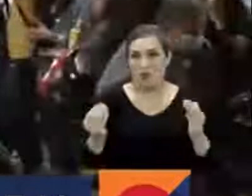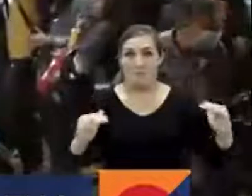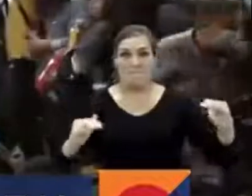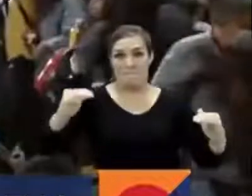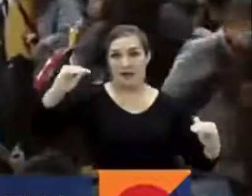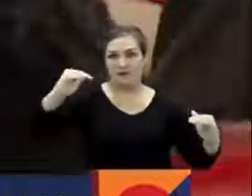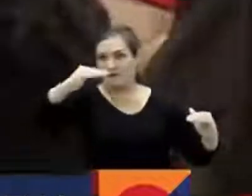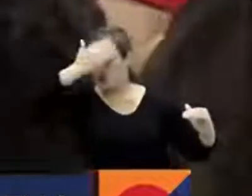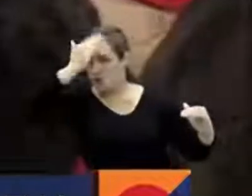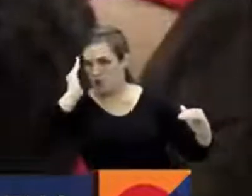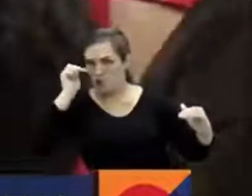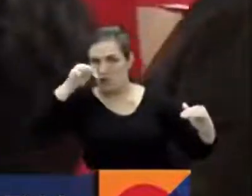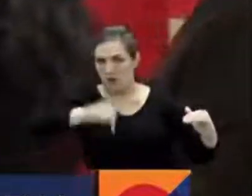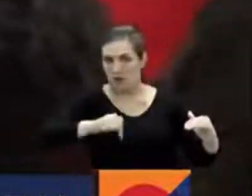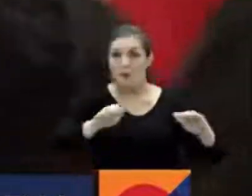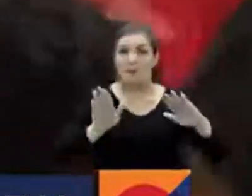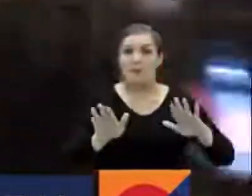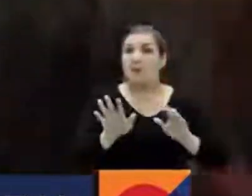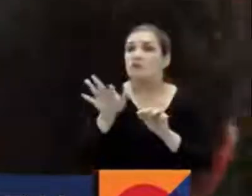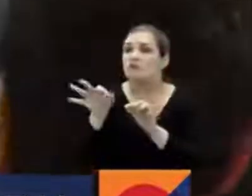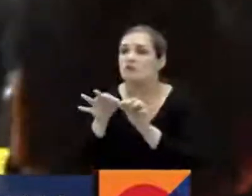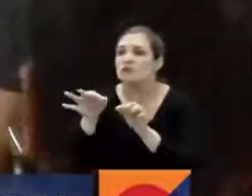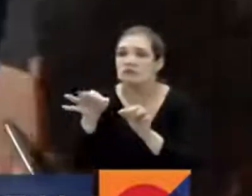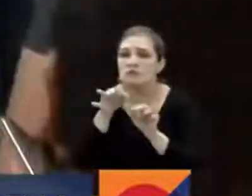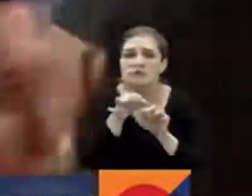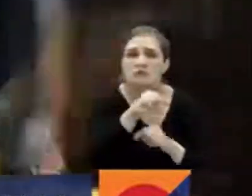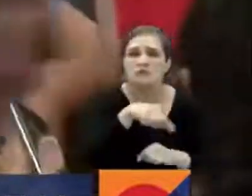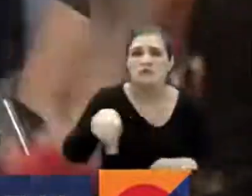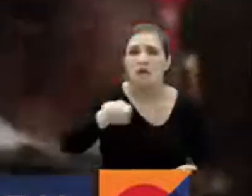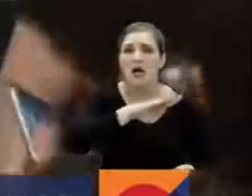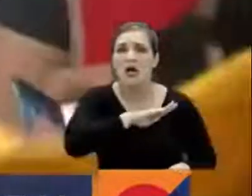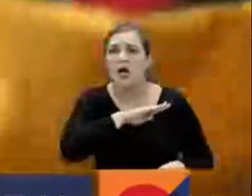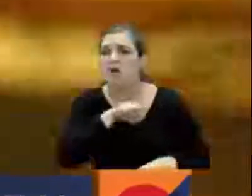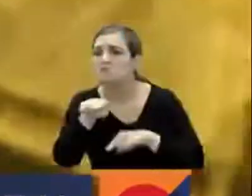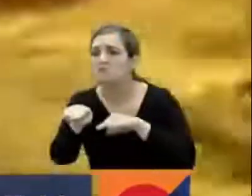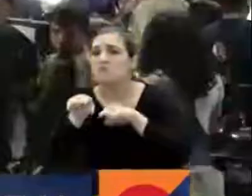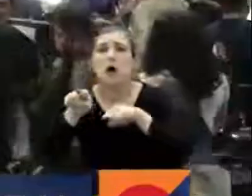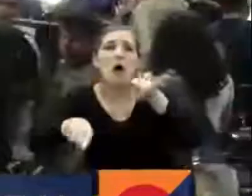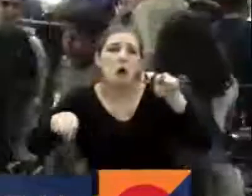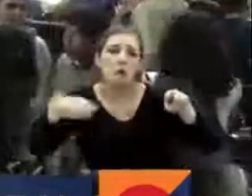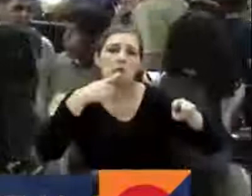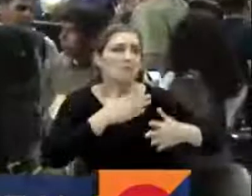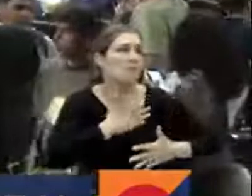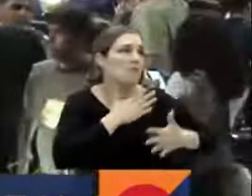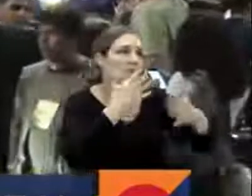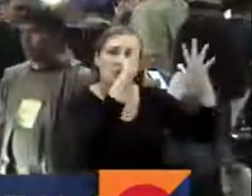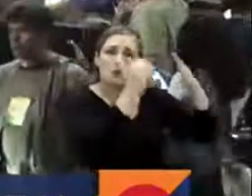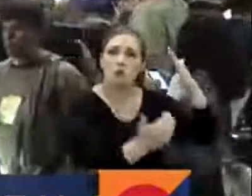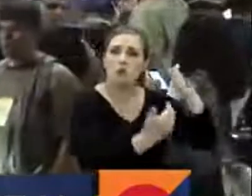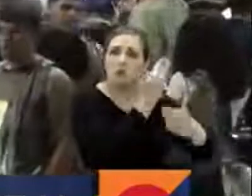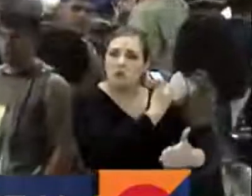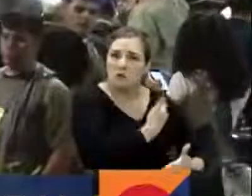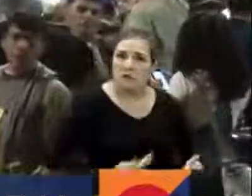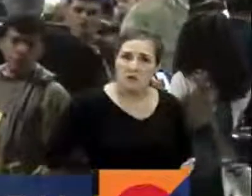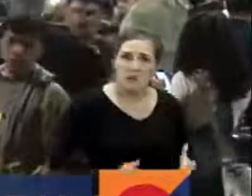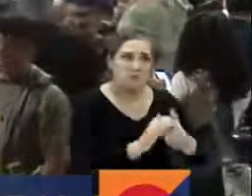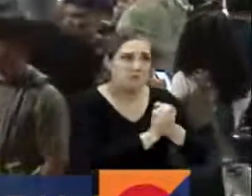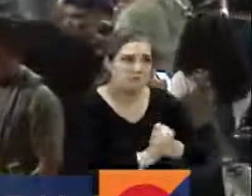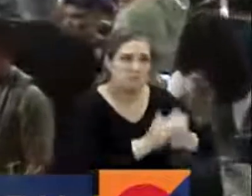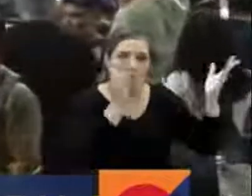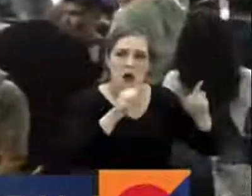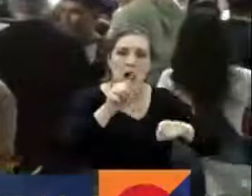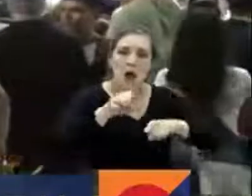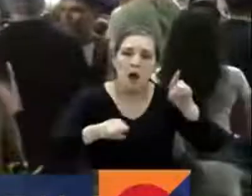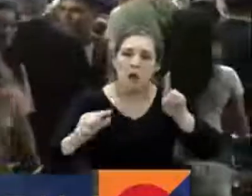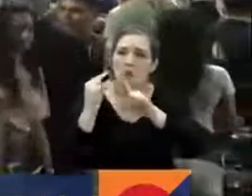autoridades departamentales y locales pues han manifestado sus reacciones y felicitaciones al nuevo presidente de la República, Gustavo